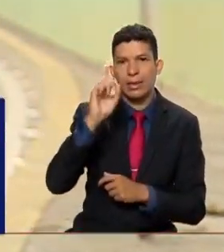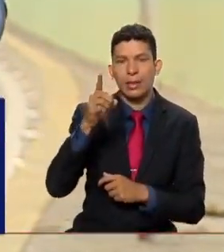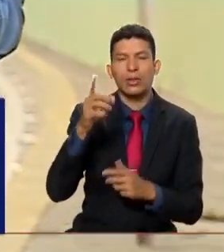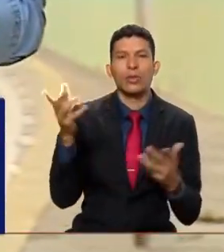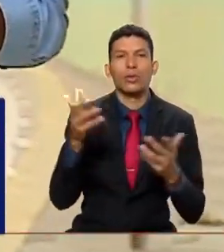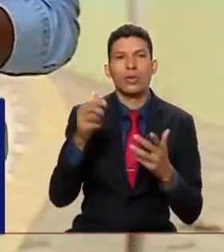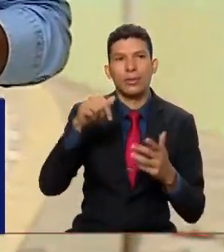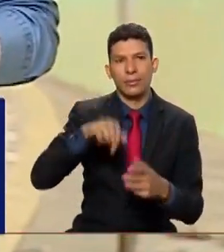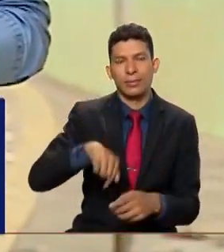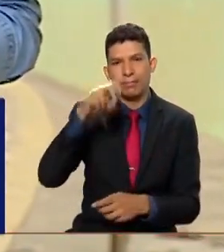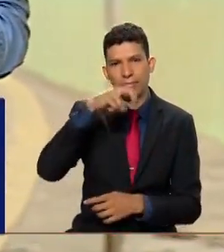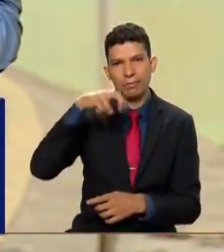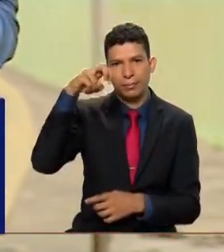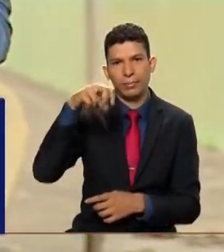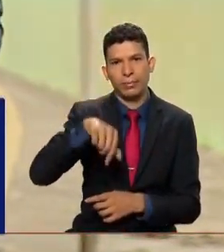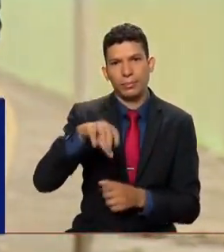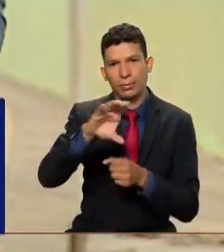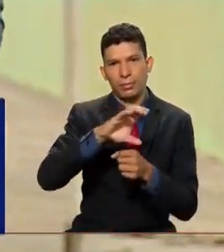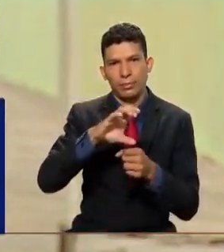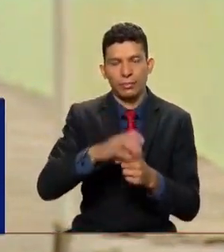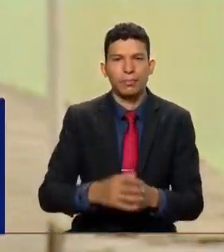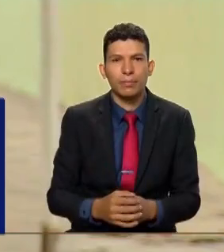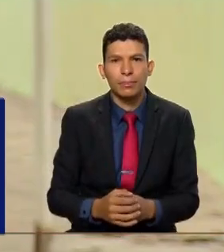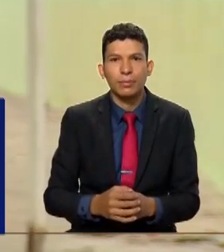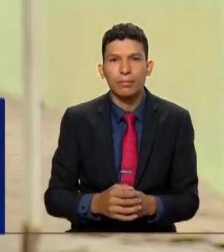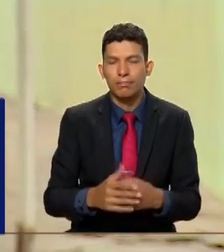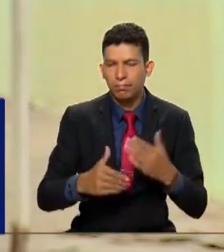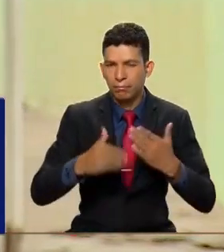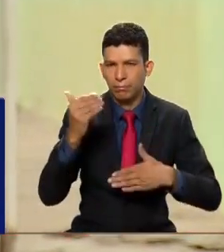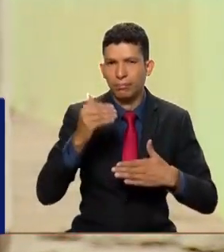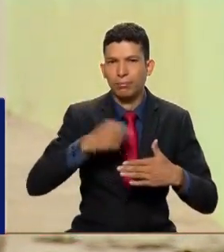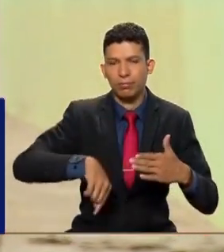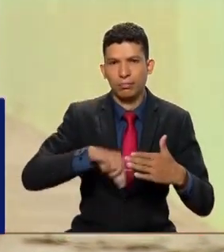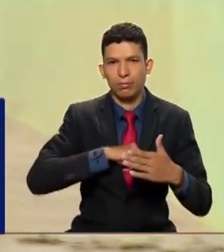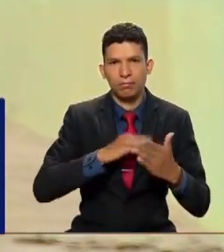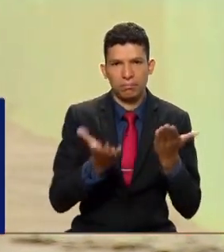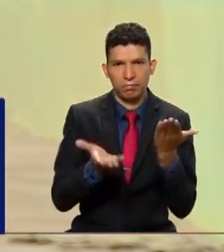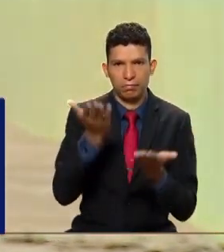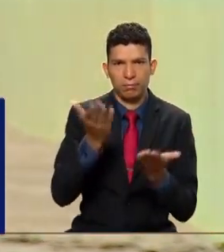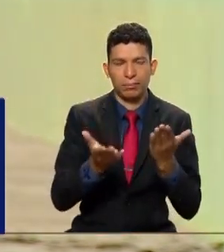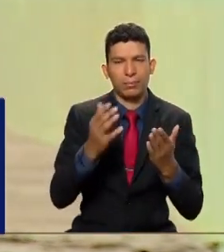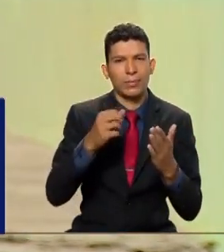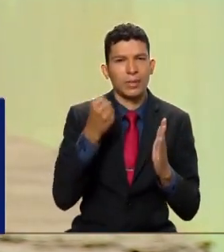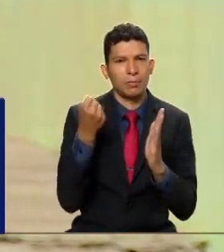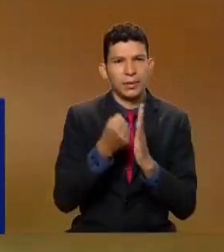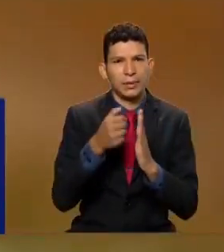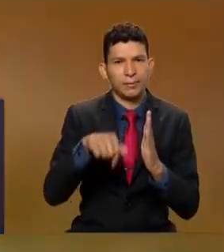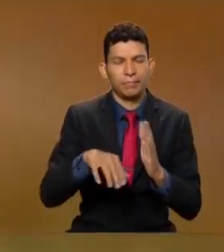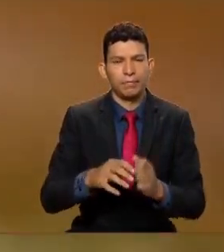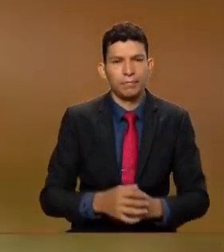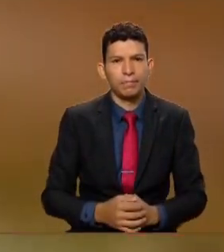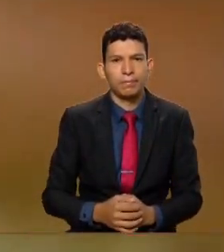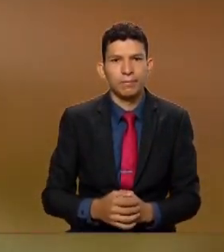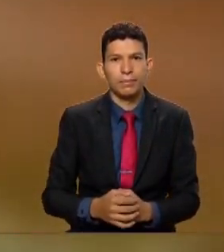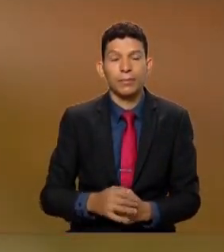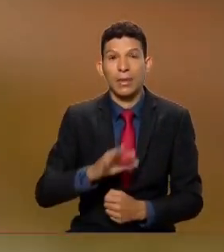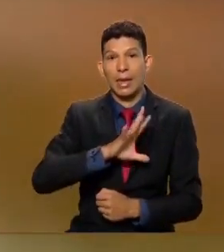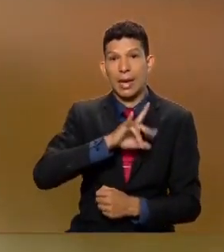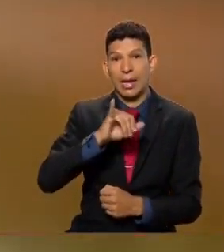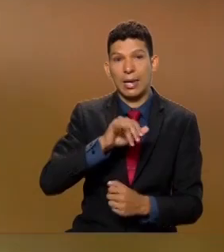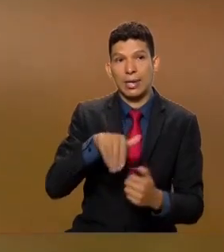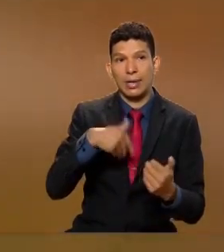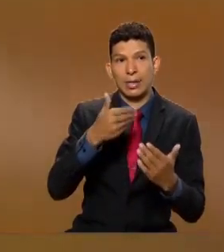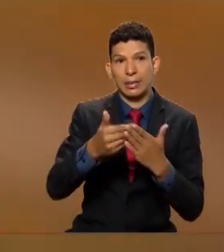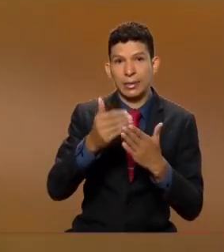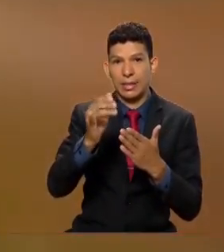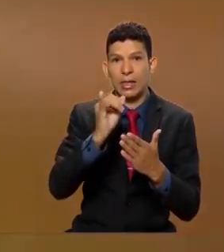ubicada aquí en el norte de la ciudad. Así iniciamos nuestro balance de accidentalidad. En la vía Cali-Jamundí,